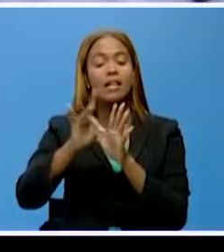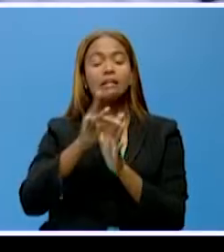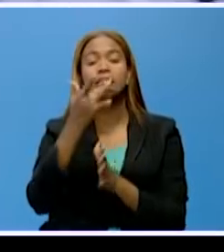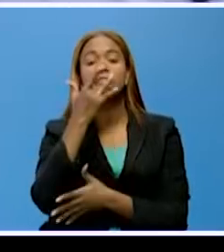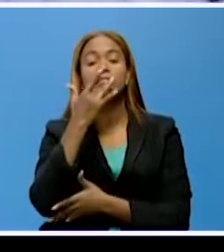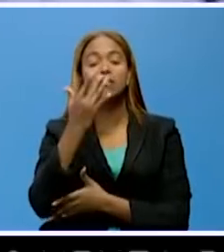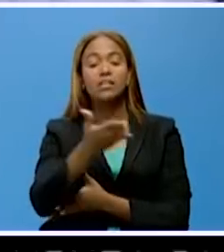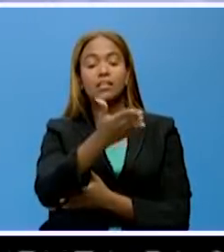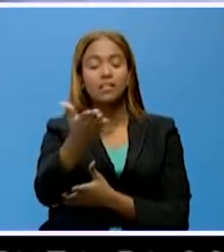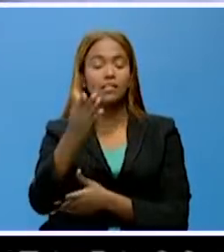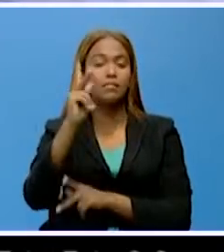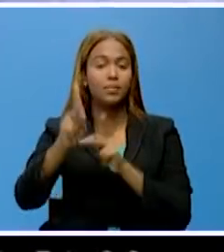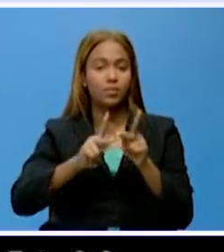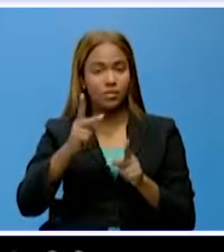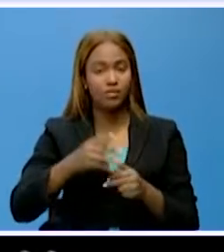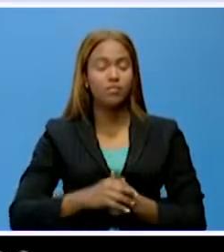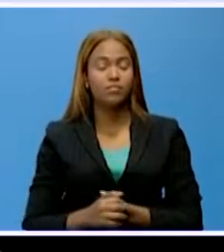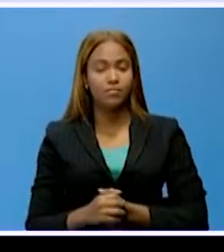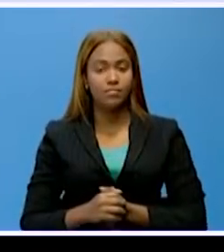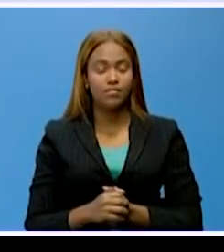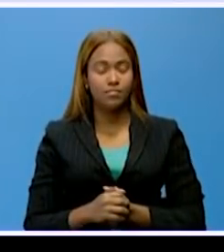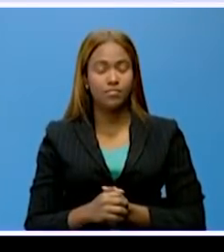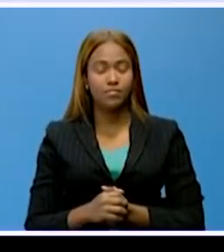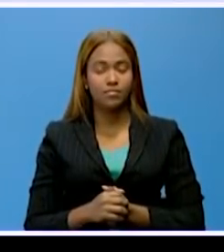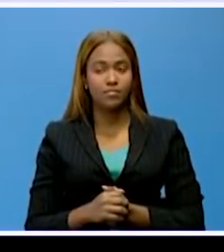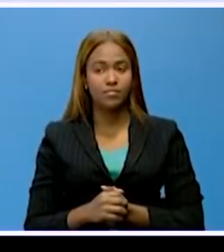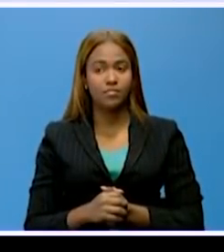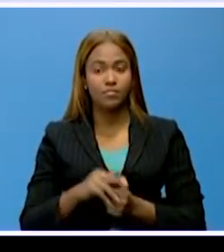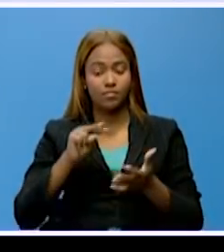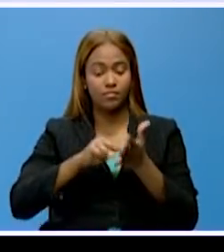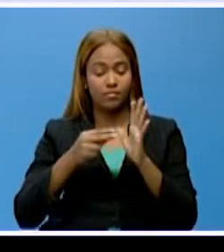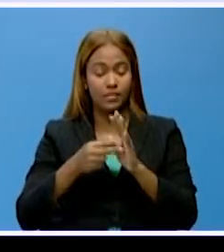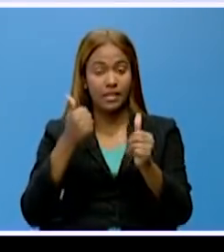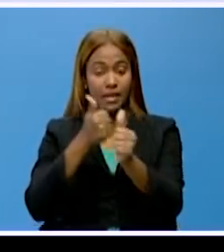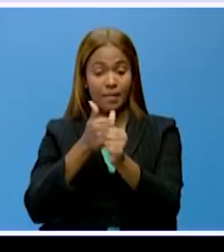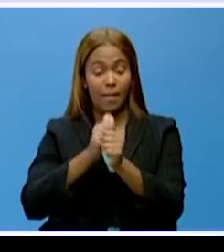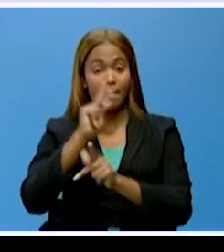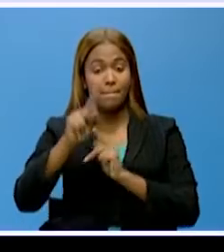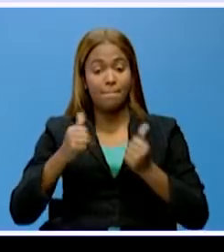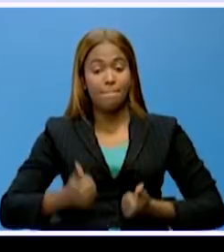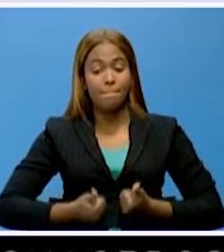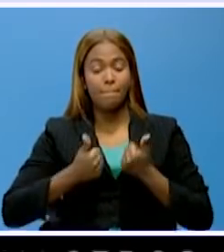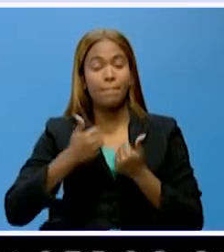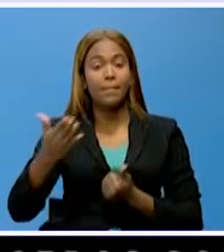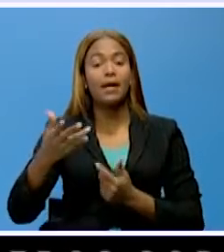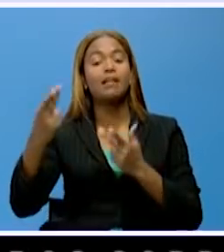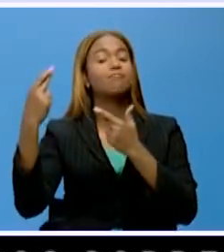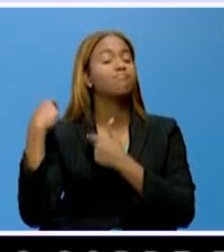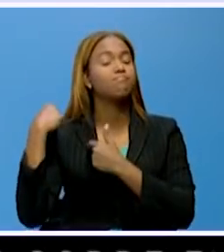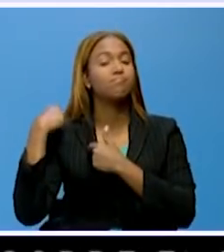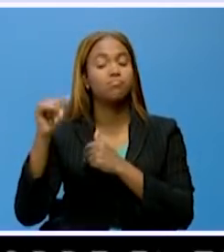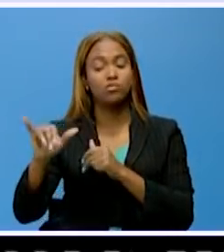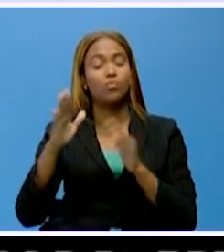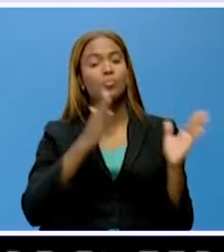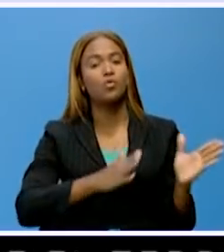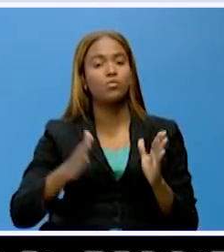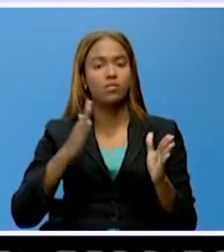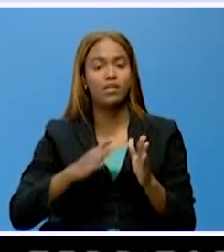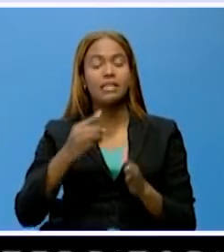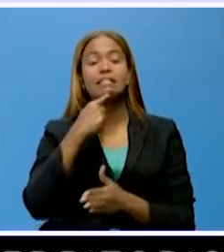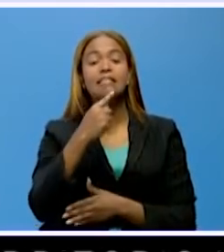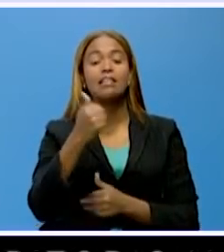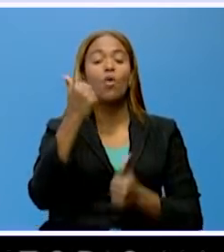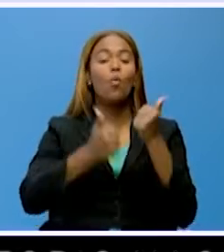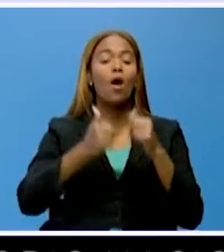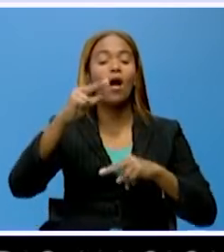presupuestos participativos. O sea, que el mismo pueblo es quien dirige el proceso y dice cuáles